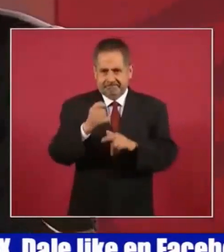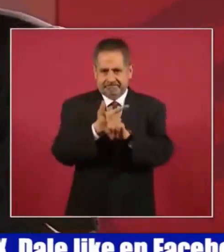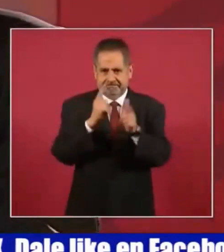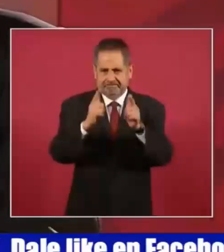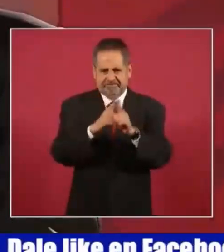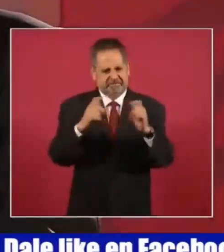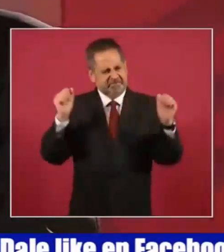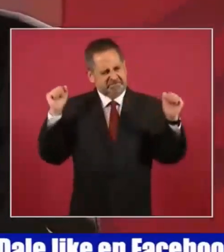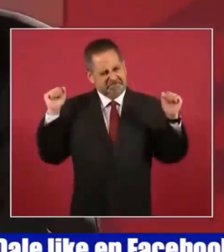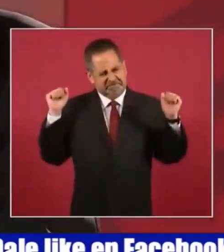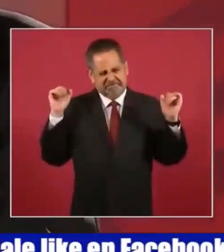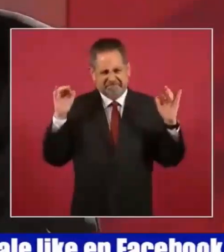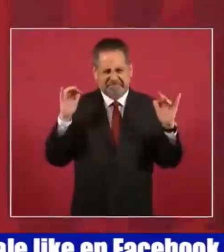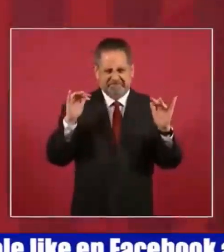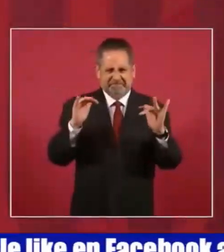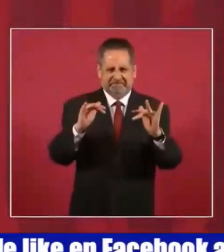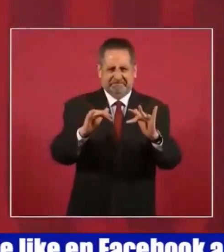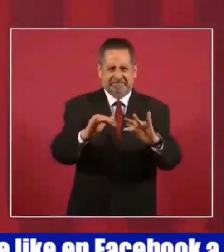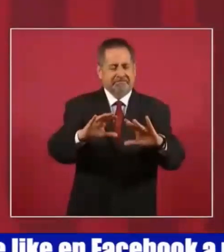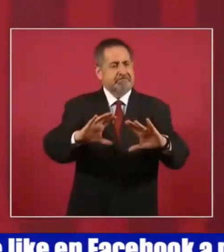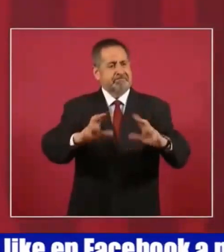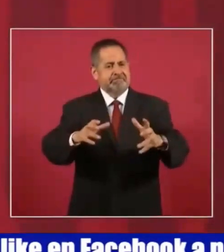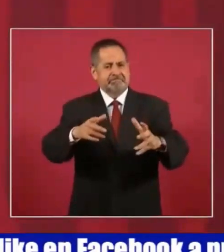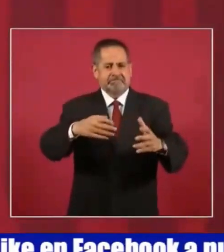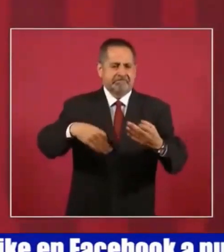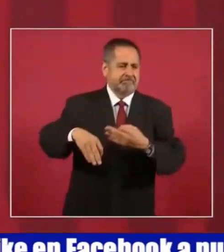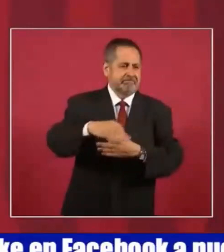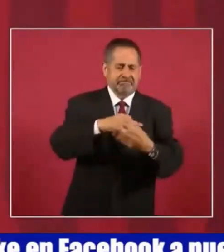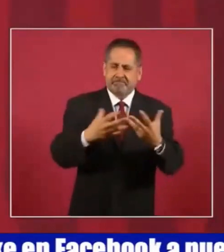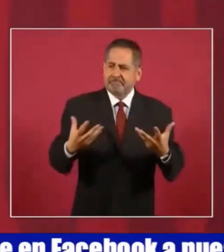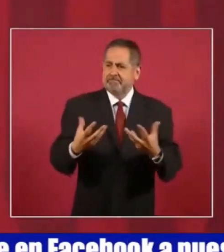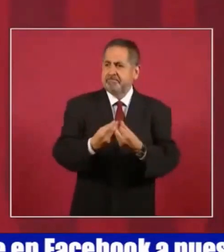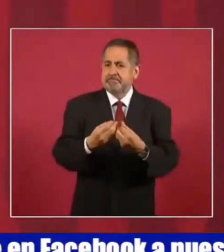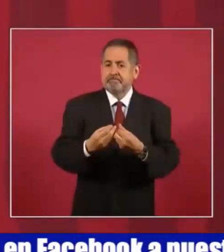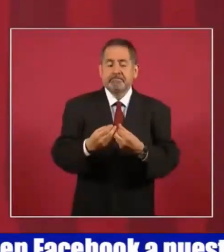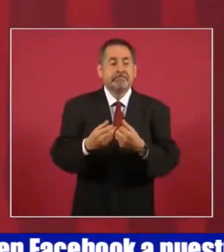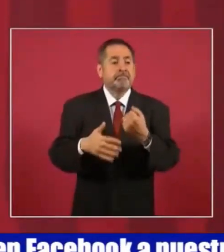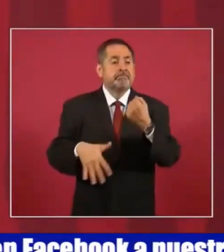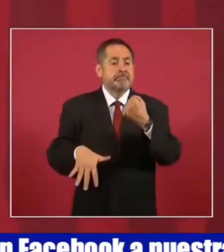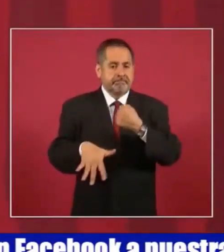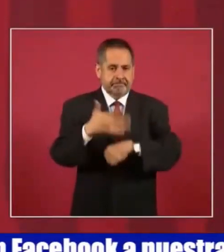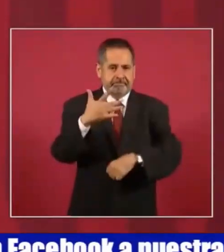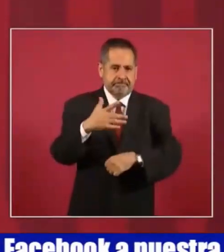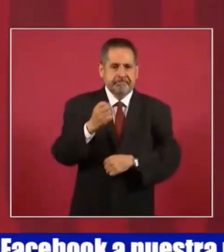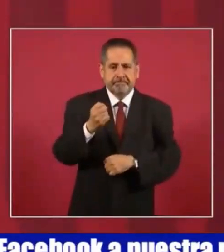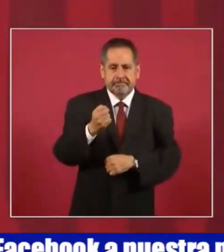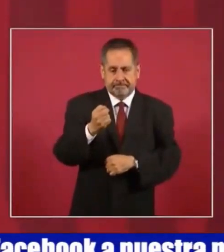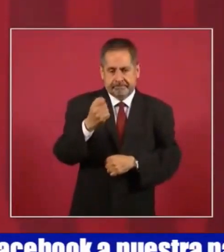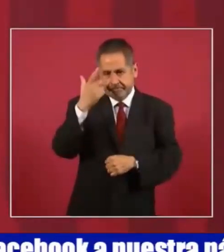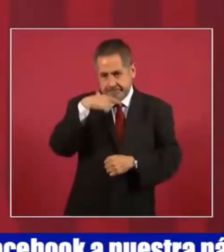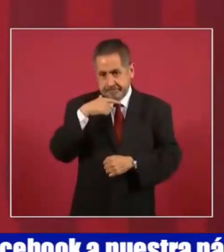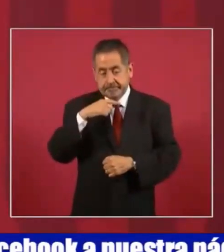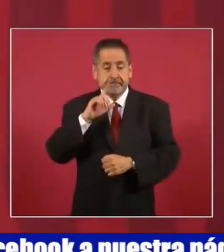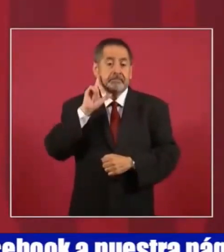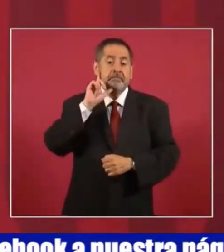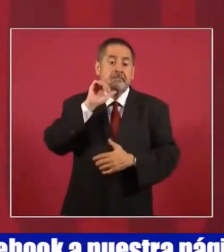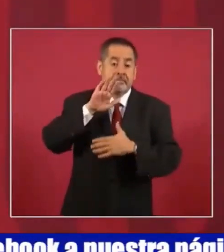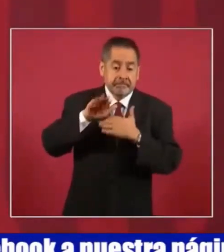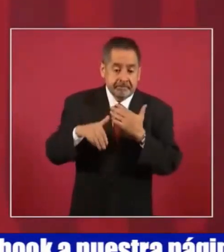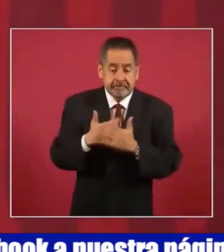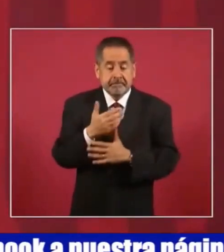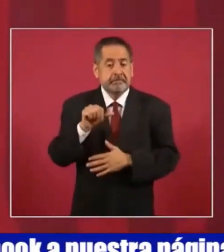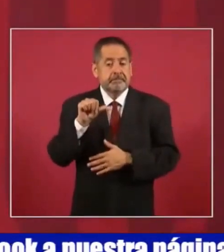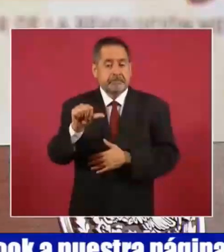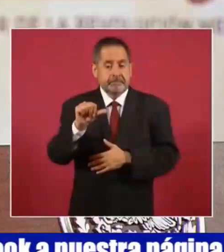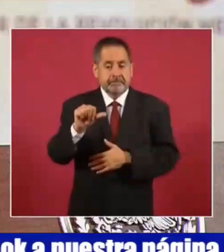diferencias que hay en políticas, pues esto es la seguridad de todos, la seguridad de los mexicanos y las mexicanas? ¿Por qué